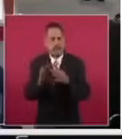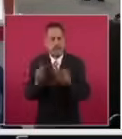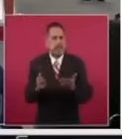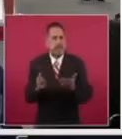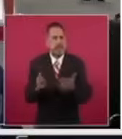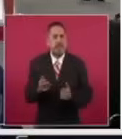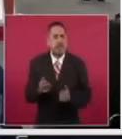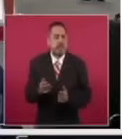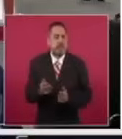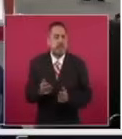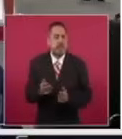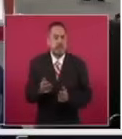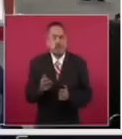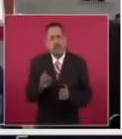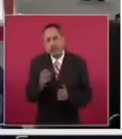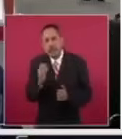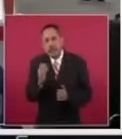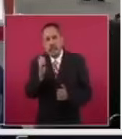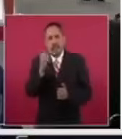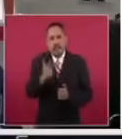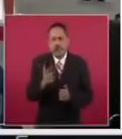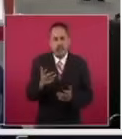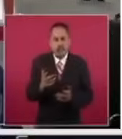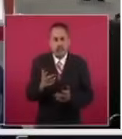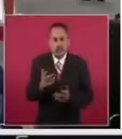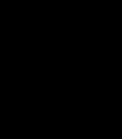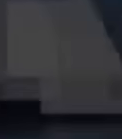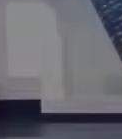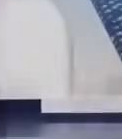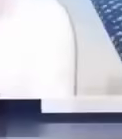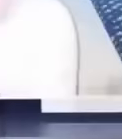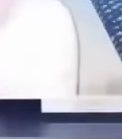eh cuando menos una